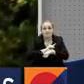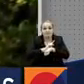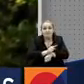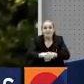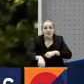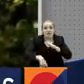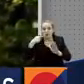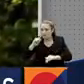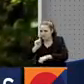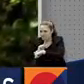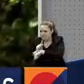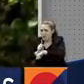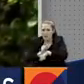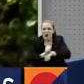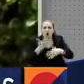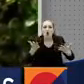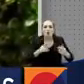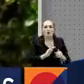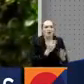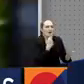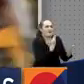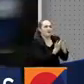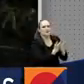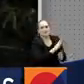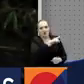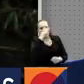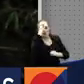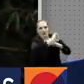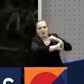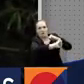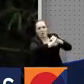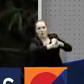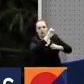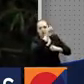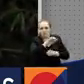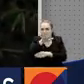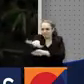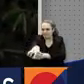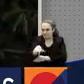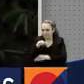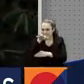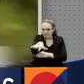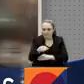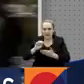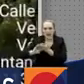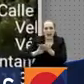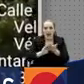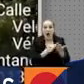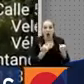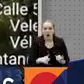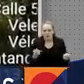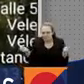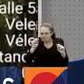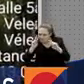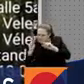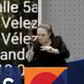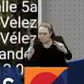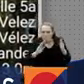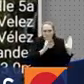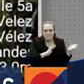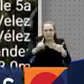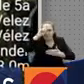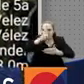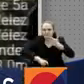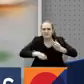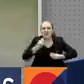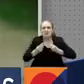gracias a la Unidad Nacional de Gestión del Riesgo. A esta hora se encuentra activado el Comité de Gestión de Riesgo y Planes de Contingencia por